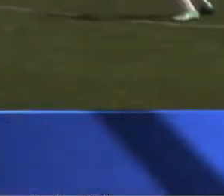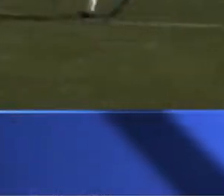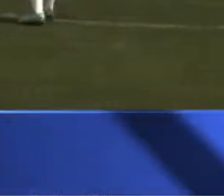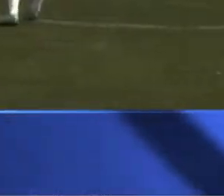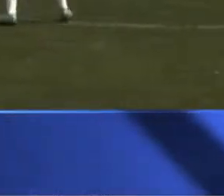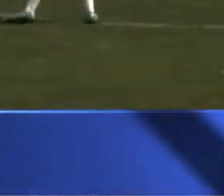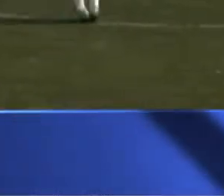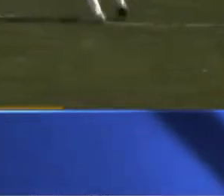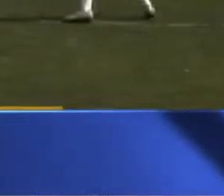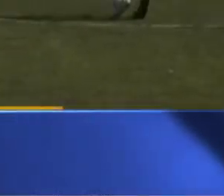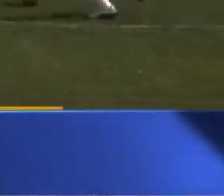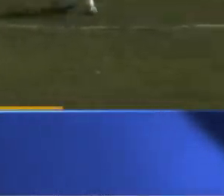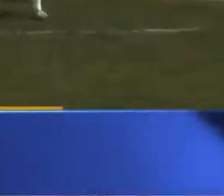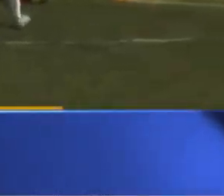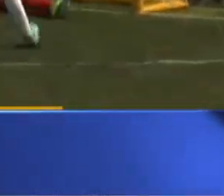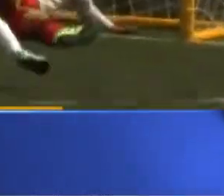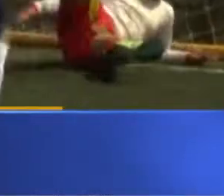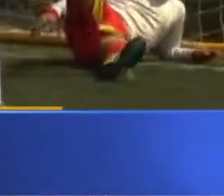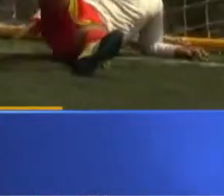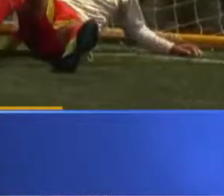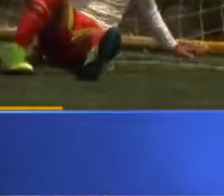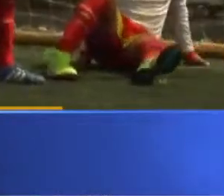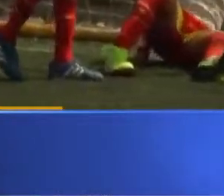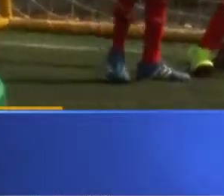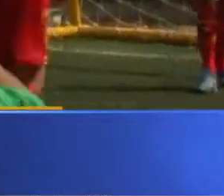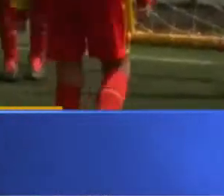de la ciudad. Ya volvemos.